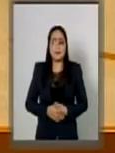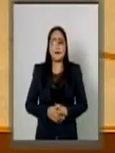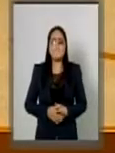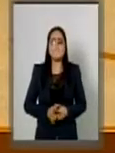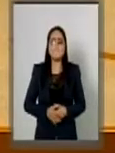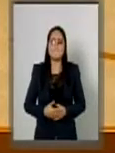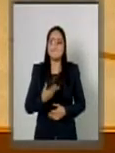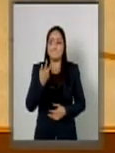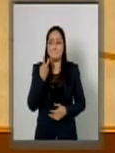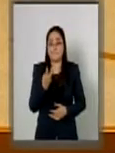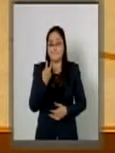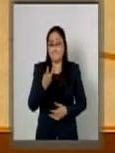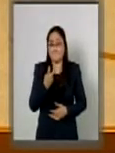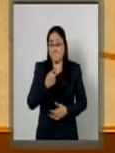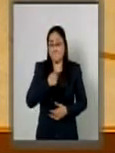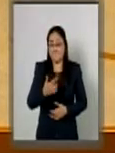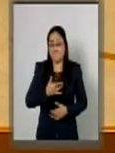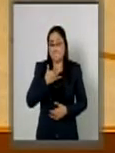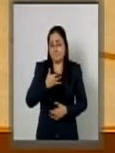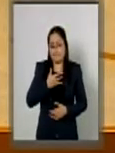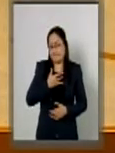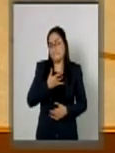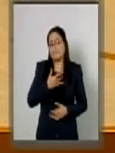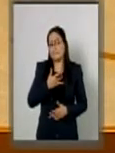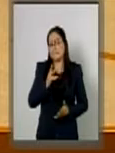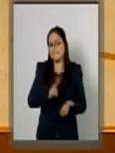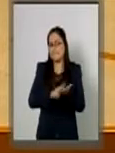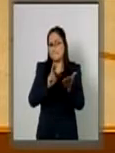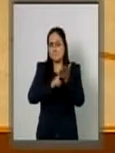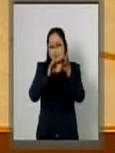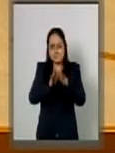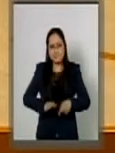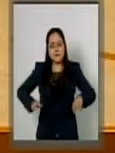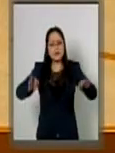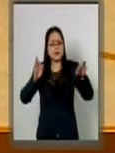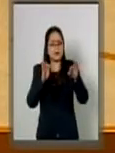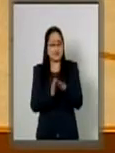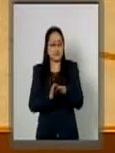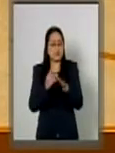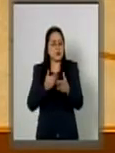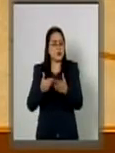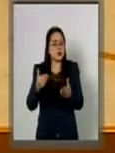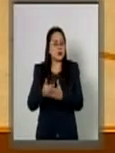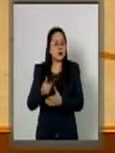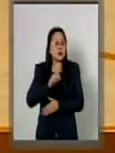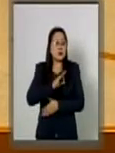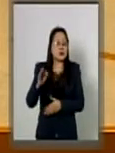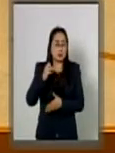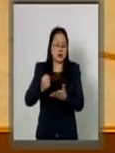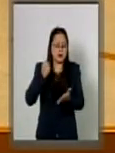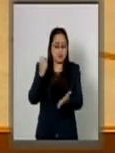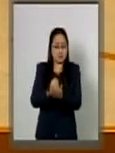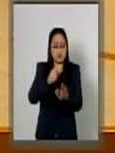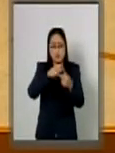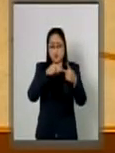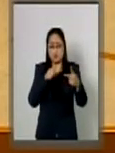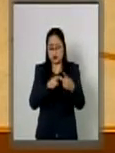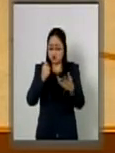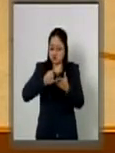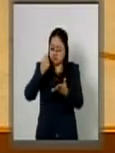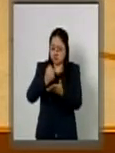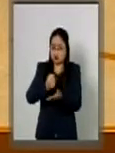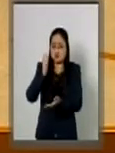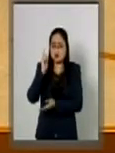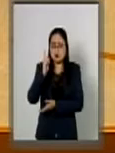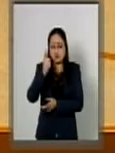ello, considero fundamental y pertinente la importancia de aprobar estos dos instrumentos